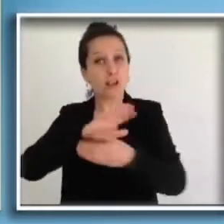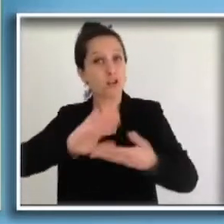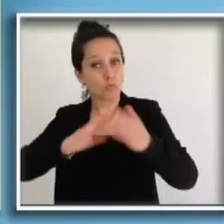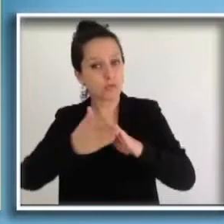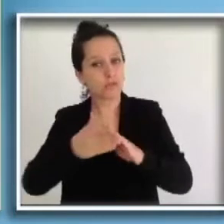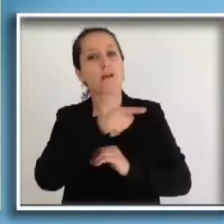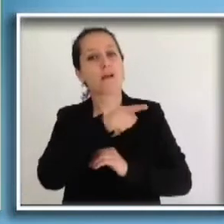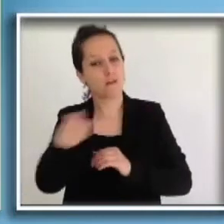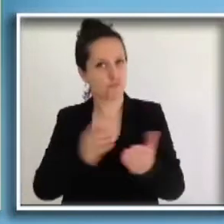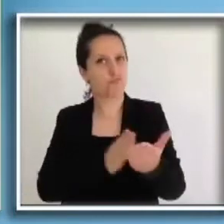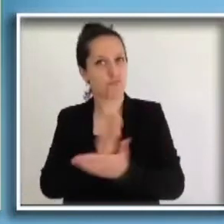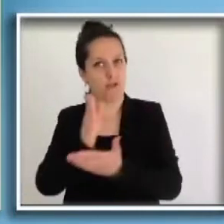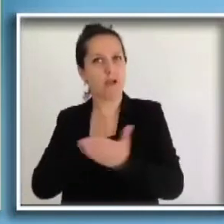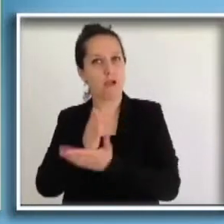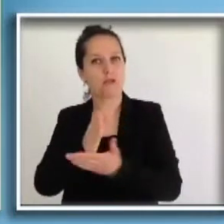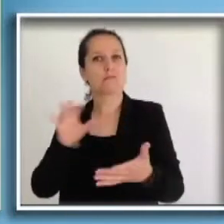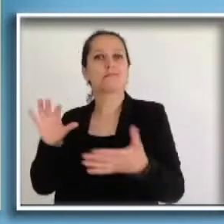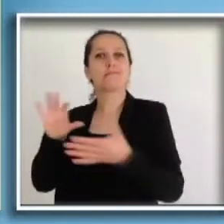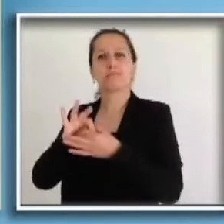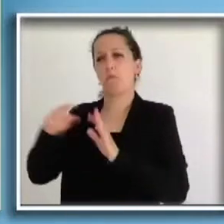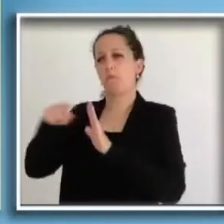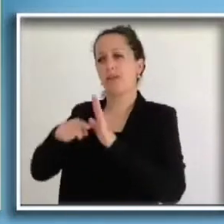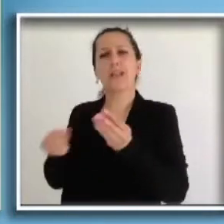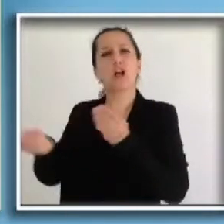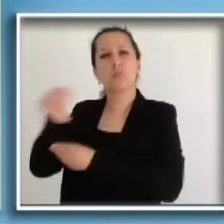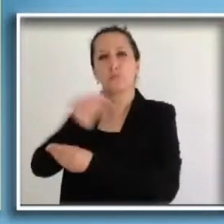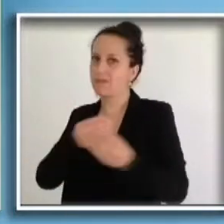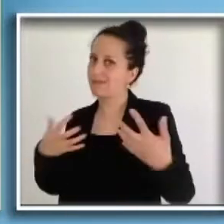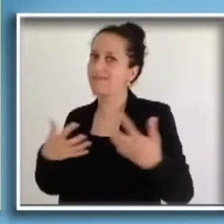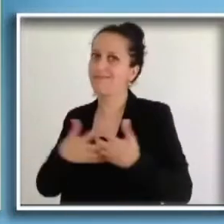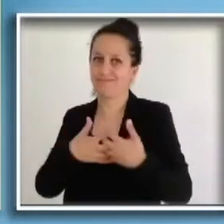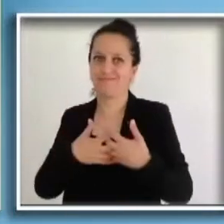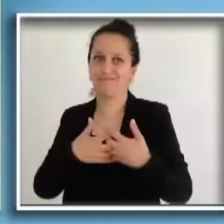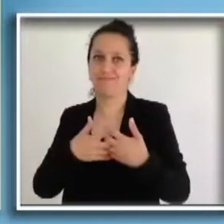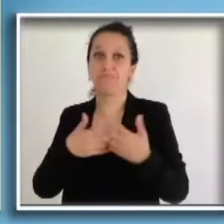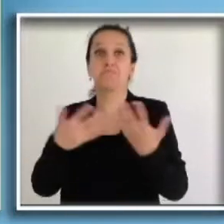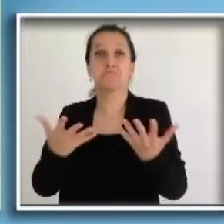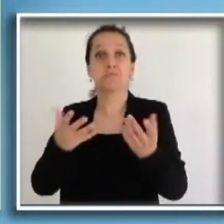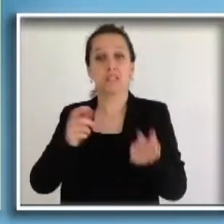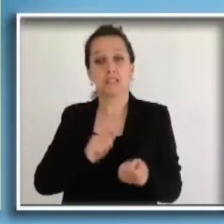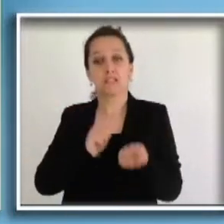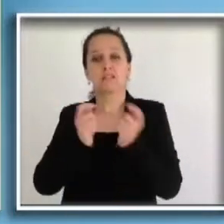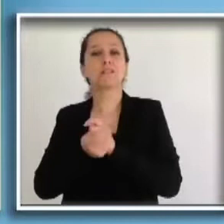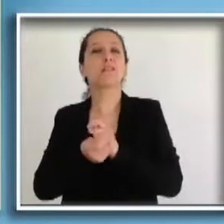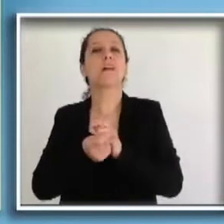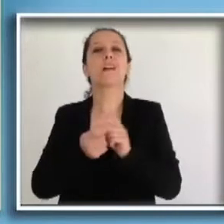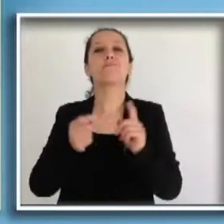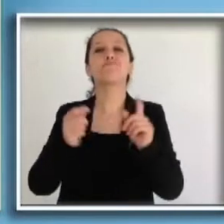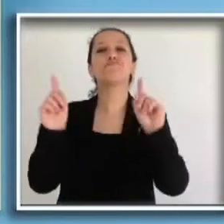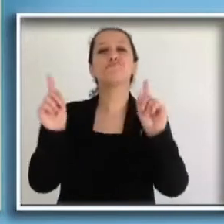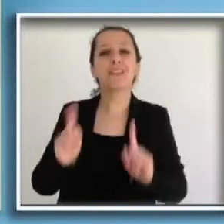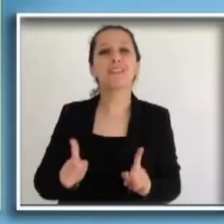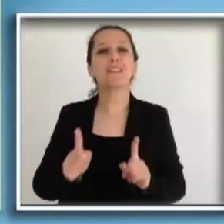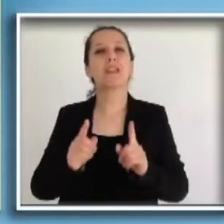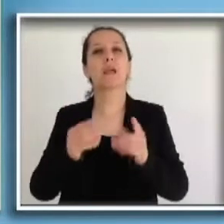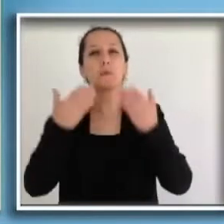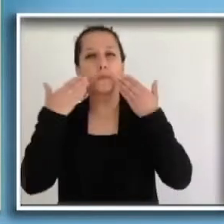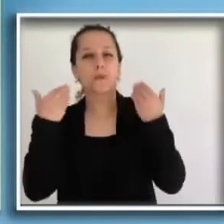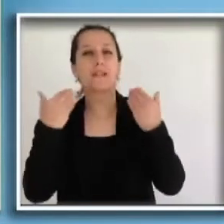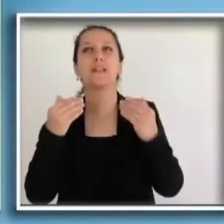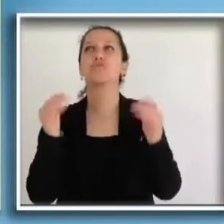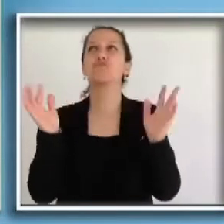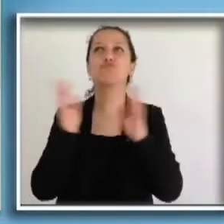comercial para dar un salto productivo mediante la transición hacia energías limpias una de las principales